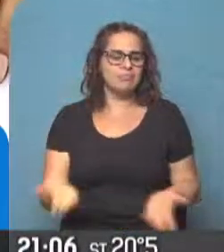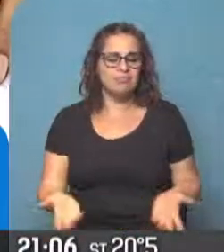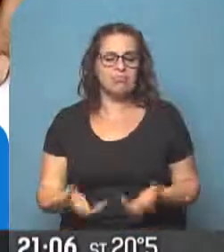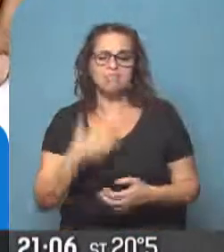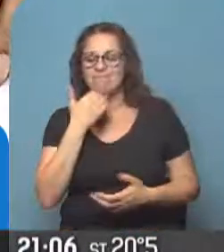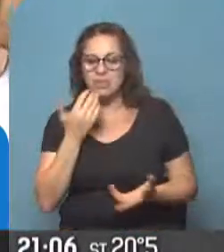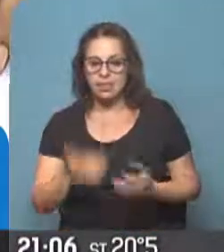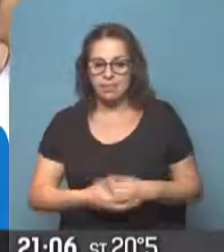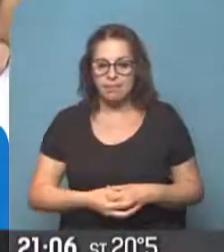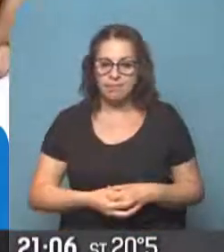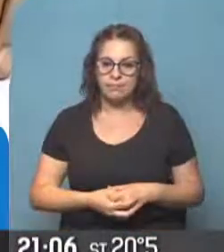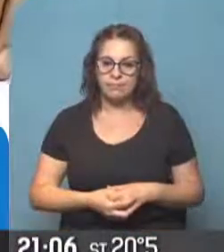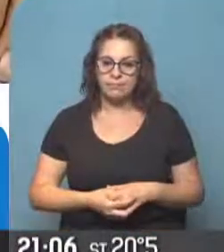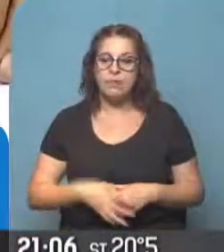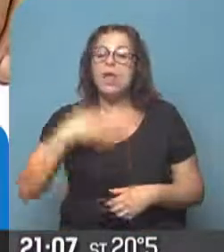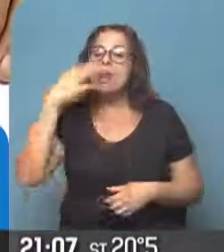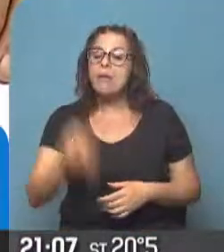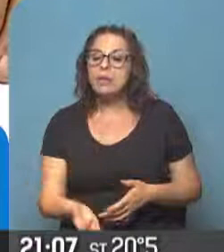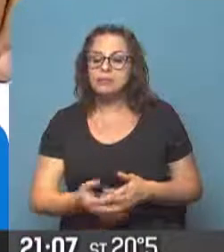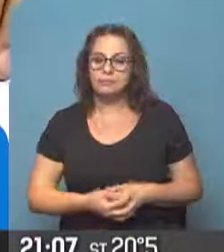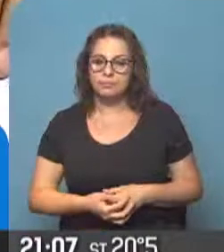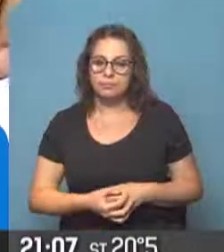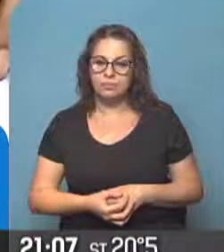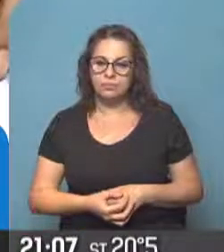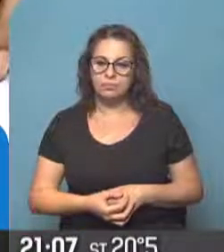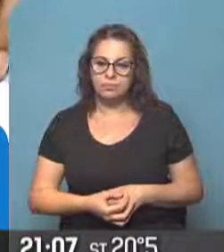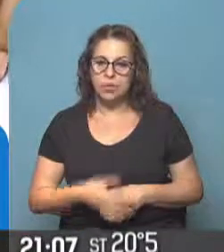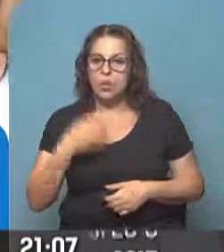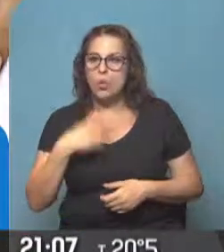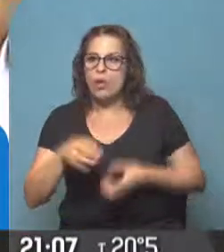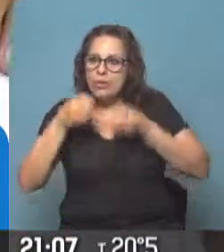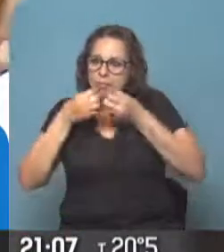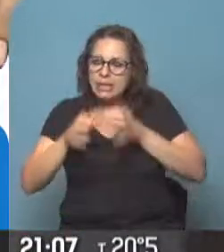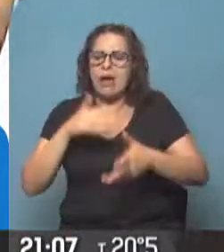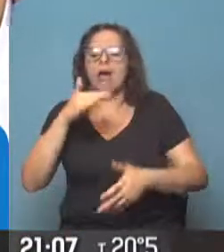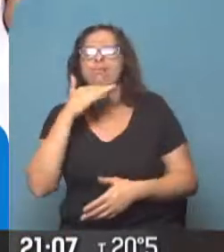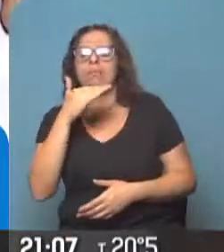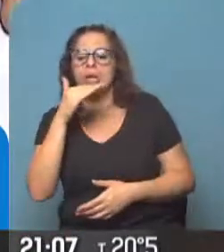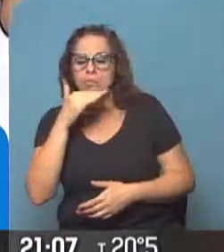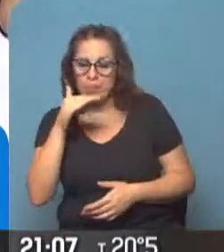sé, la verdad que cuando empezaron a hablar,